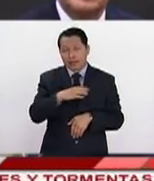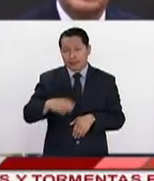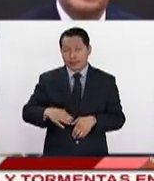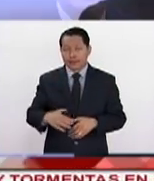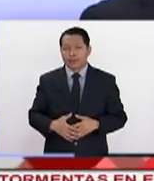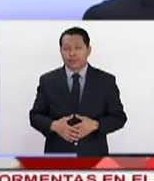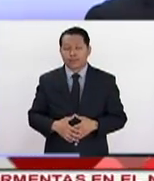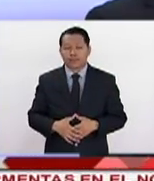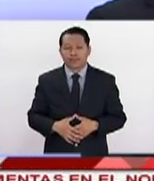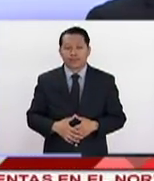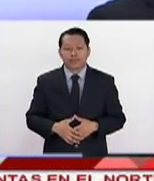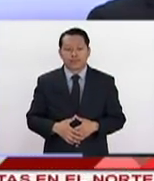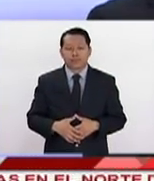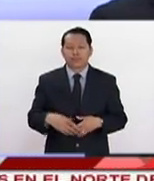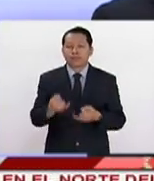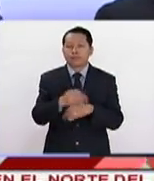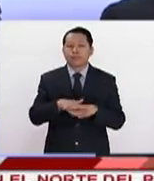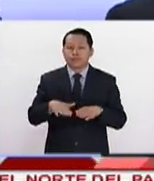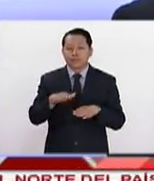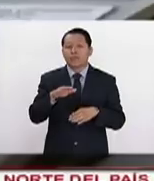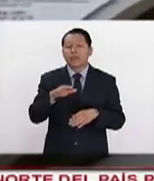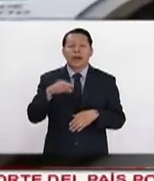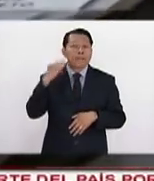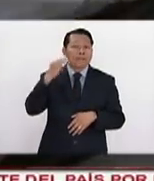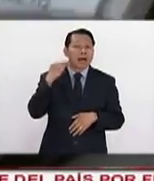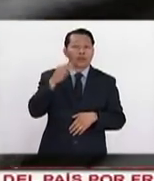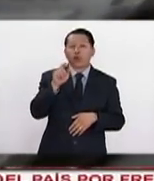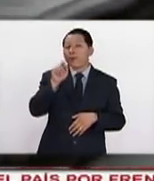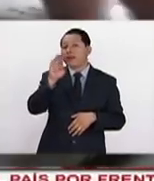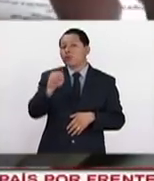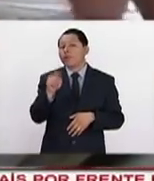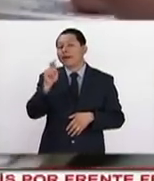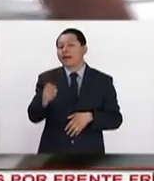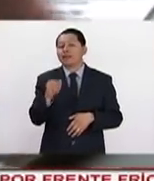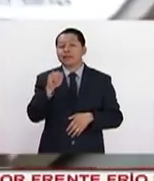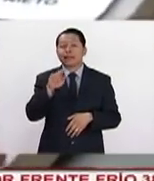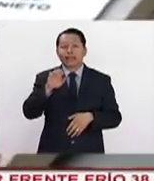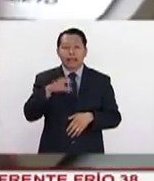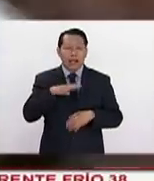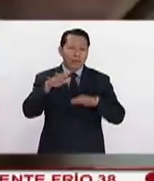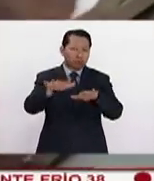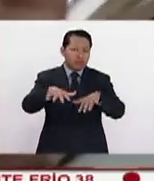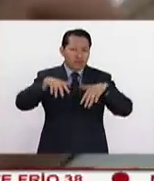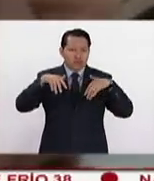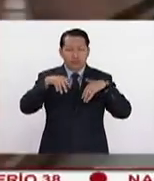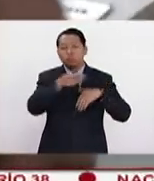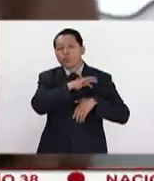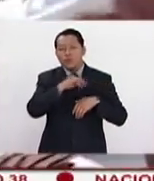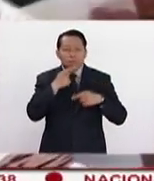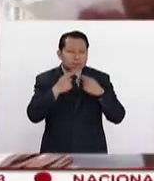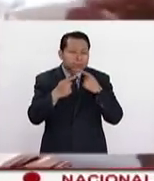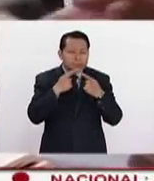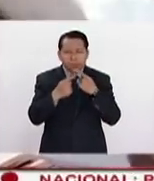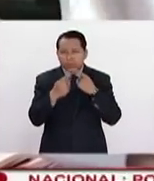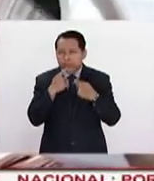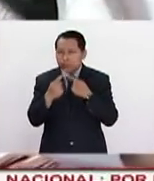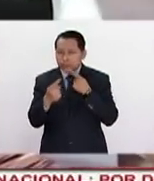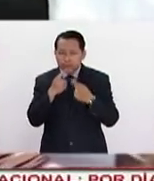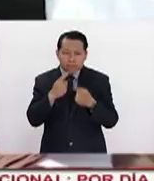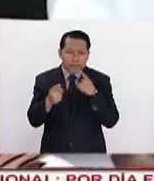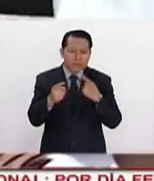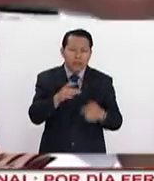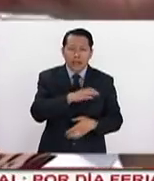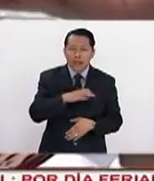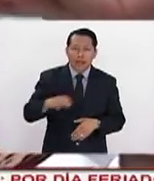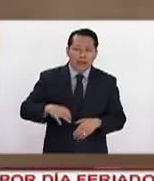República. Informó que el 29 de marzo el INE realizará una sesión para dictaminar y en su caso aprobar las